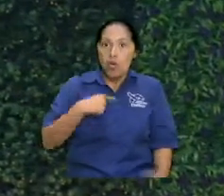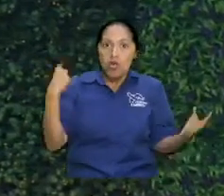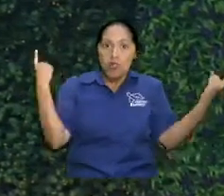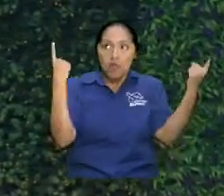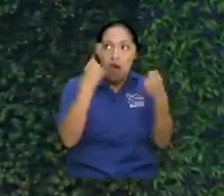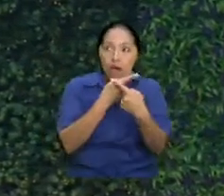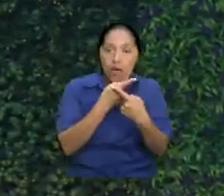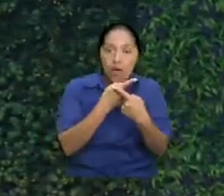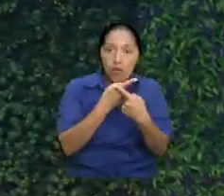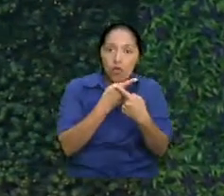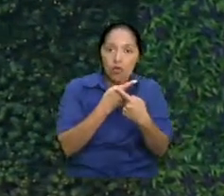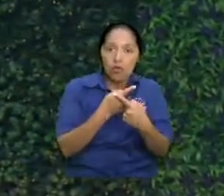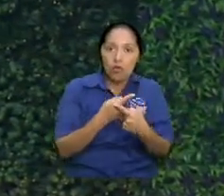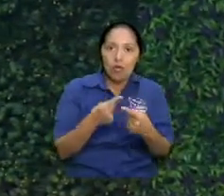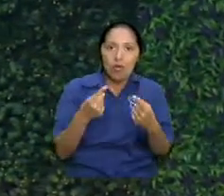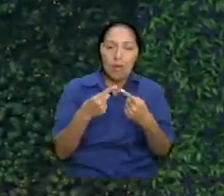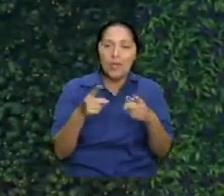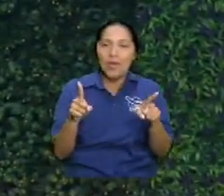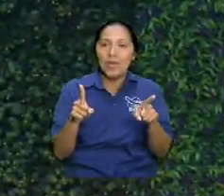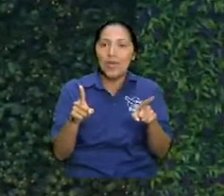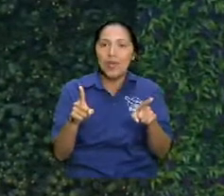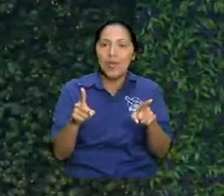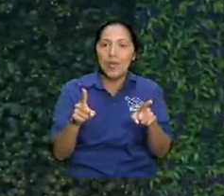¿Cuántas veces cayó cuando usted aprendió a caminar?